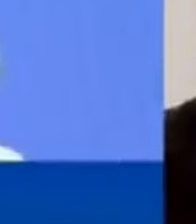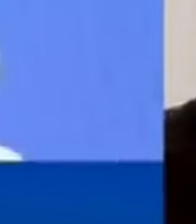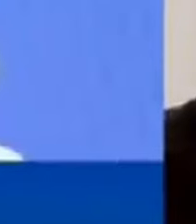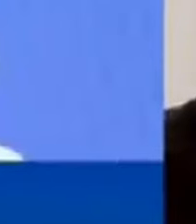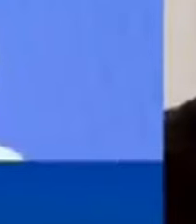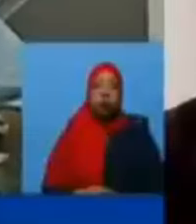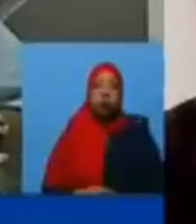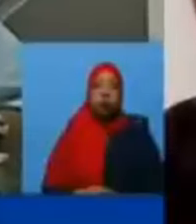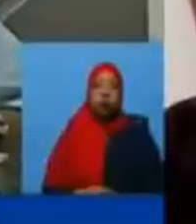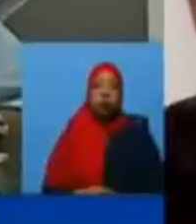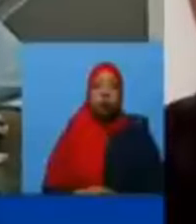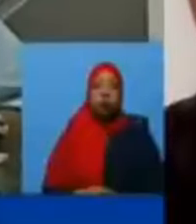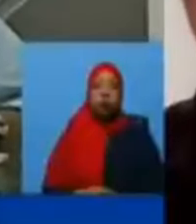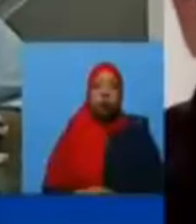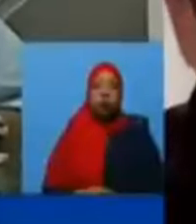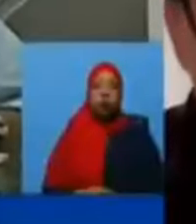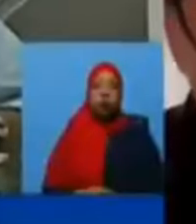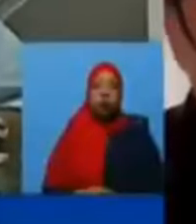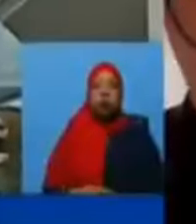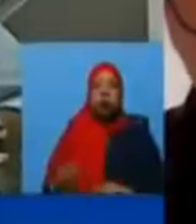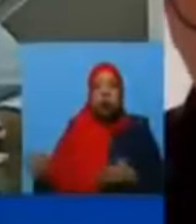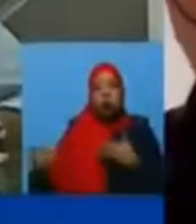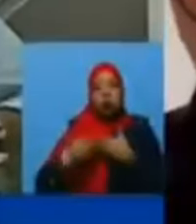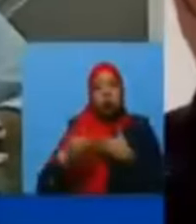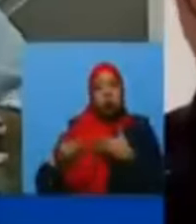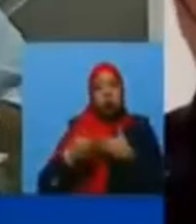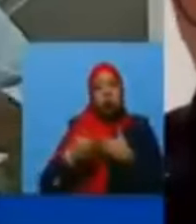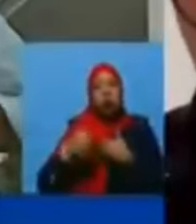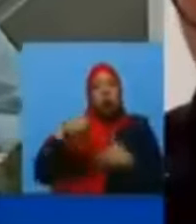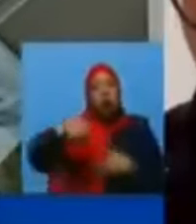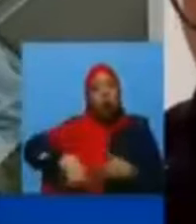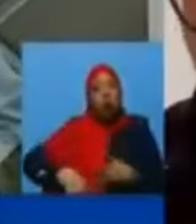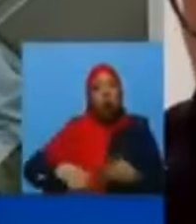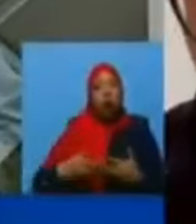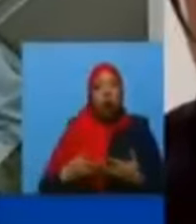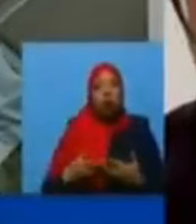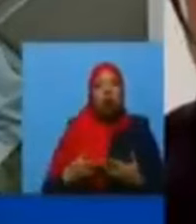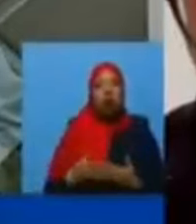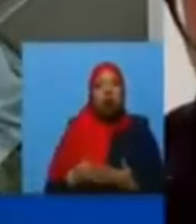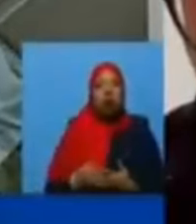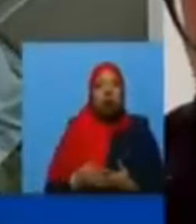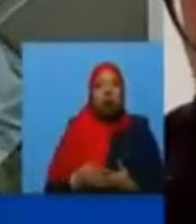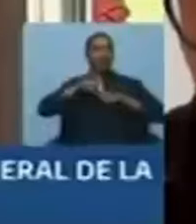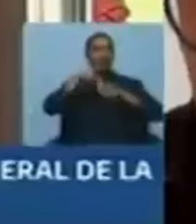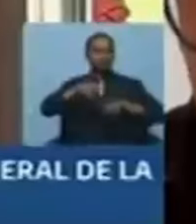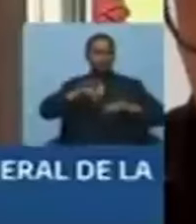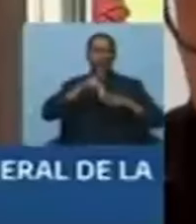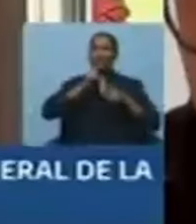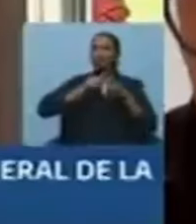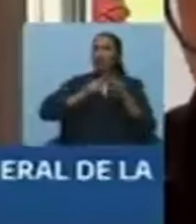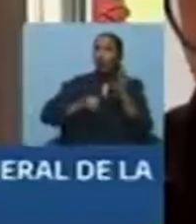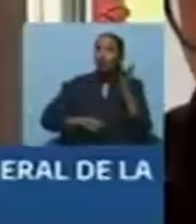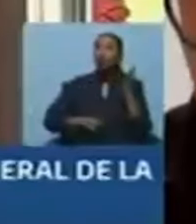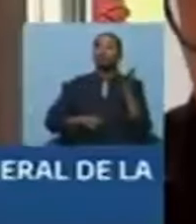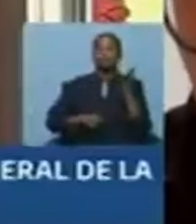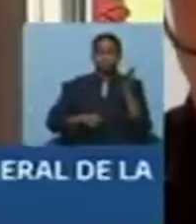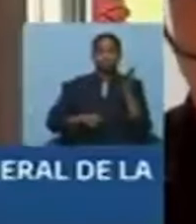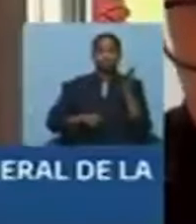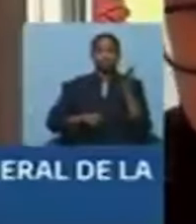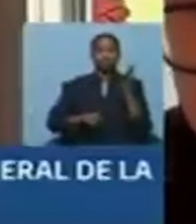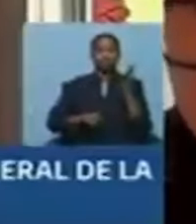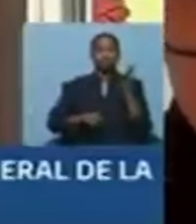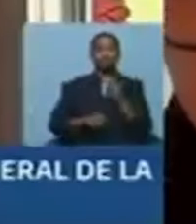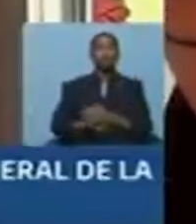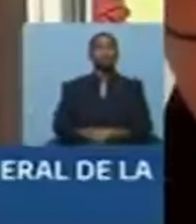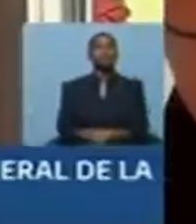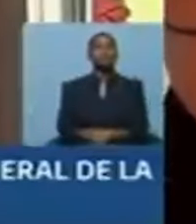las evidencias y los elementos para señalar la cadena de mando, que es lo importante para estos crímenes contra la humanidad y para esta actuación que está haciendo la